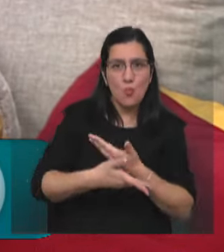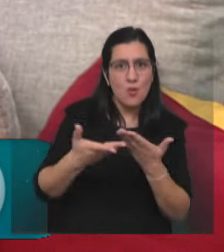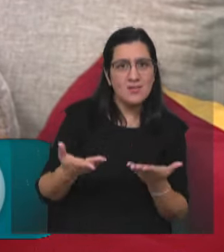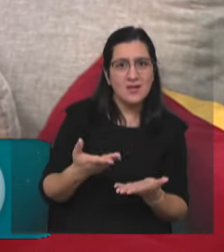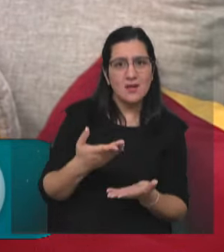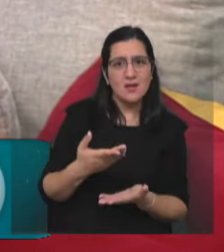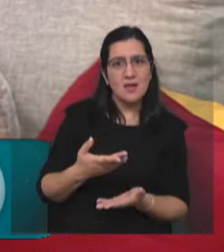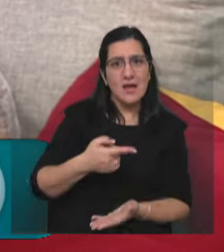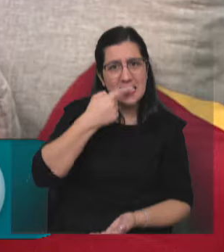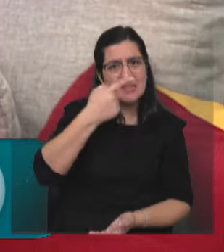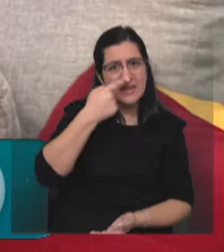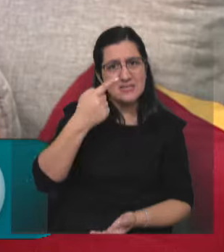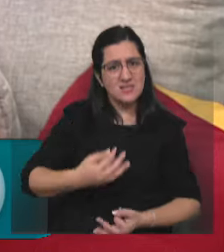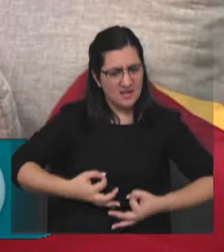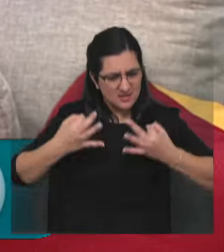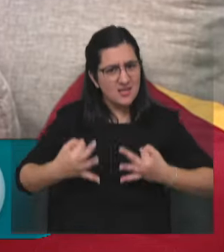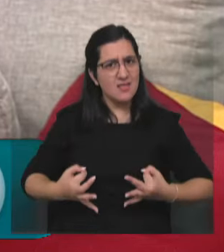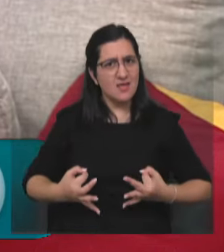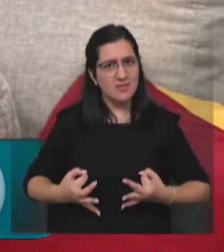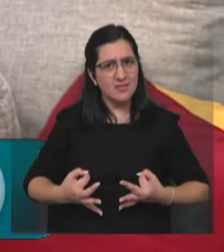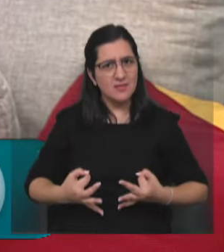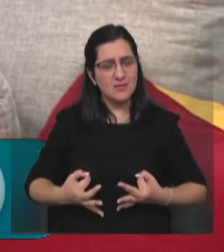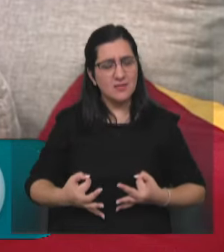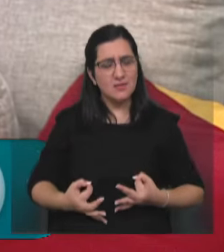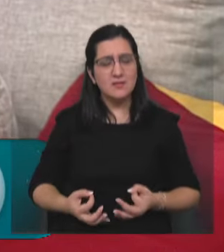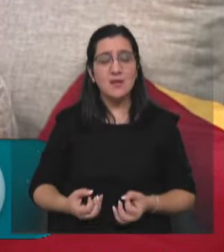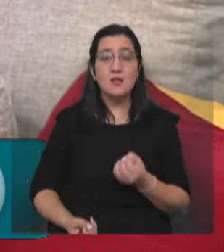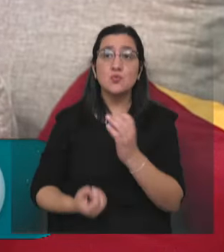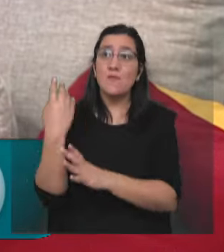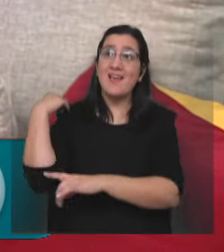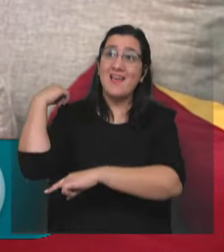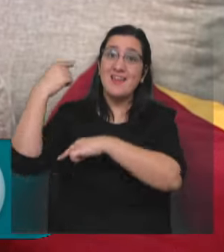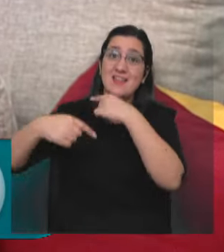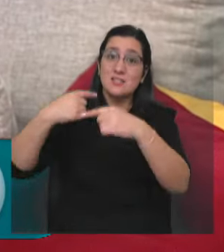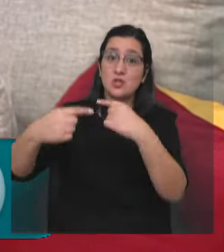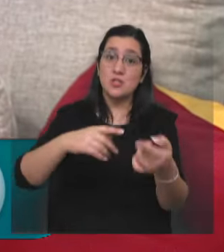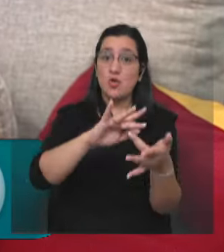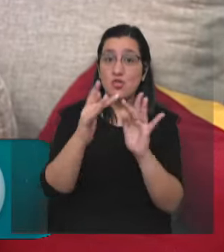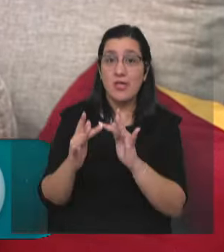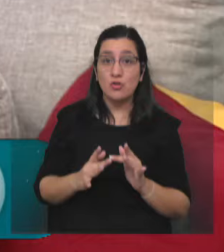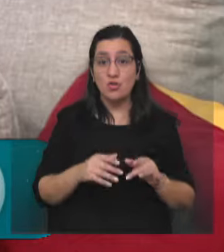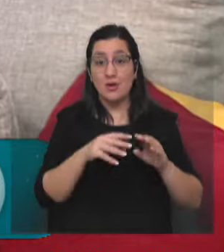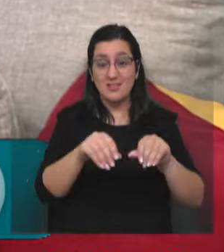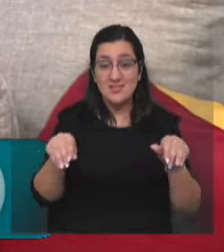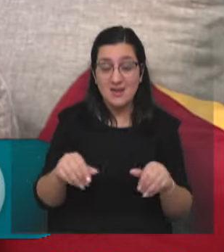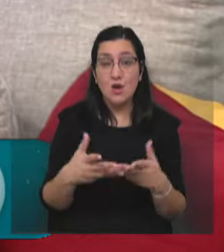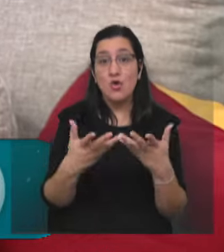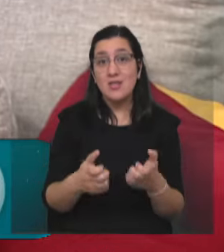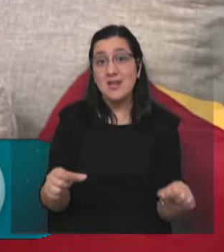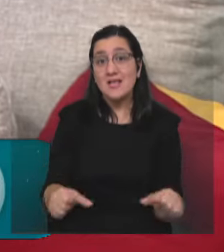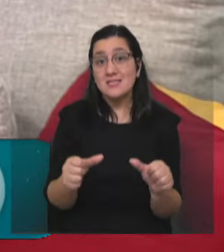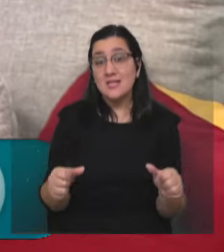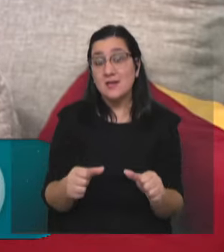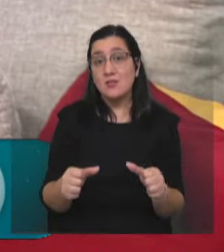la seriedad con la que están encarando las nuevas generaciones este contacto con la tierra. Lo quieren hacer de una